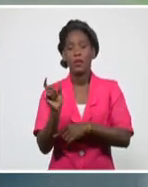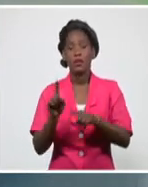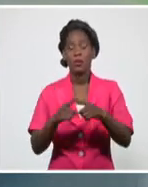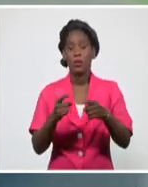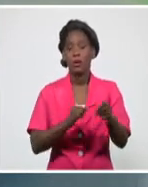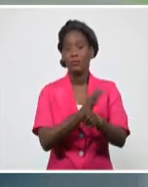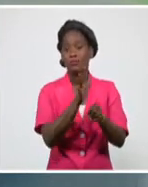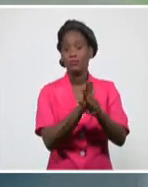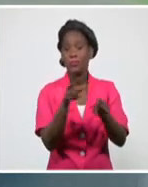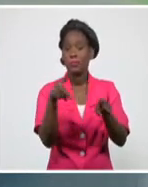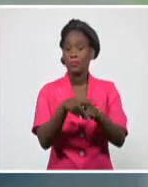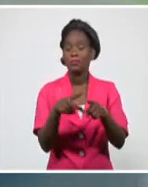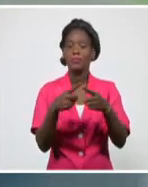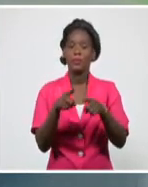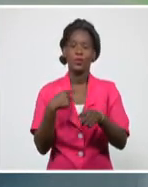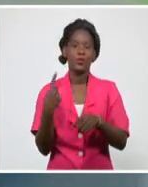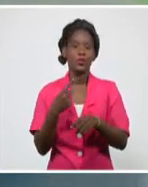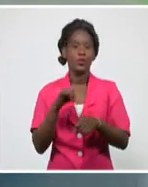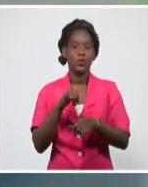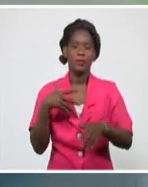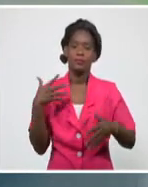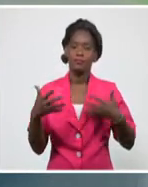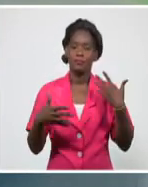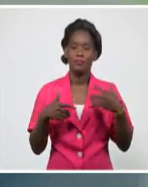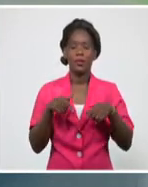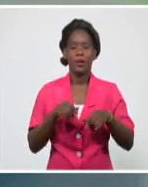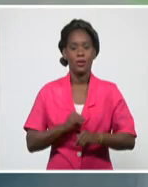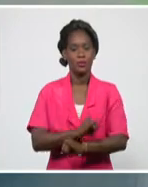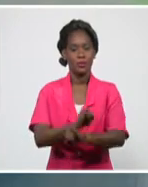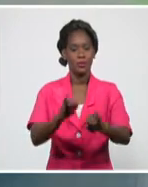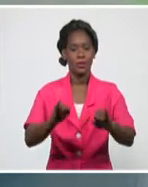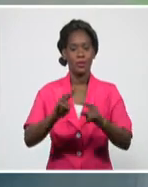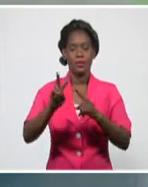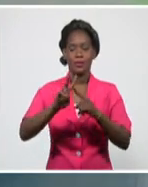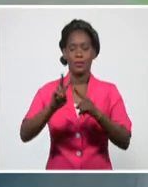por la pandemia del coronavirus. Ahora devolvemos las cámaras y micrófonos a los estudios. Buenas tardes.